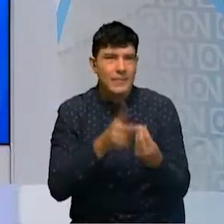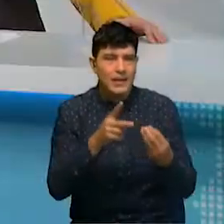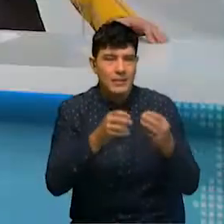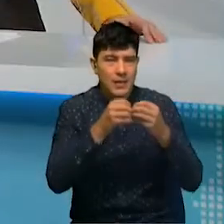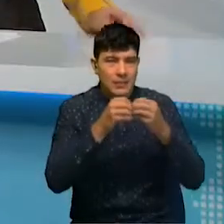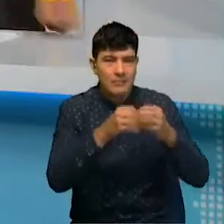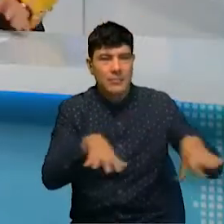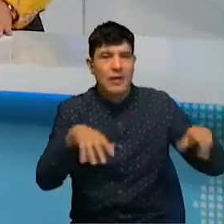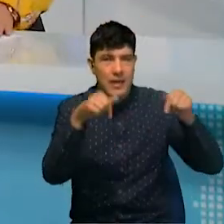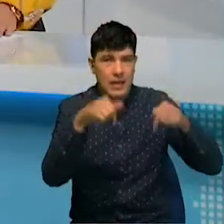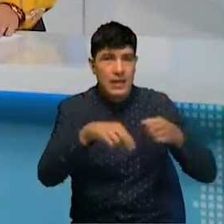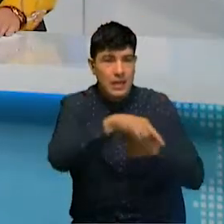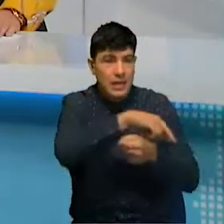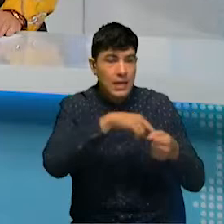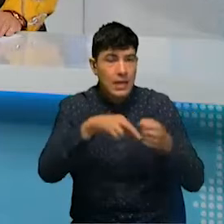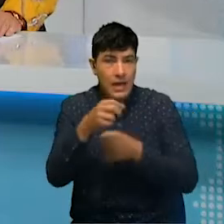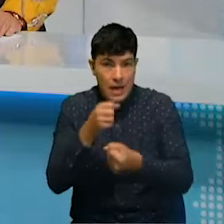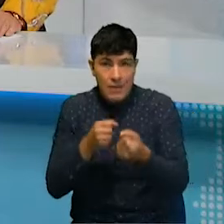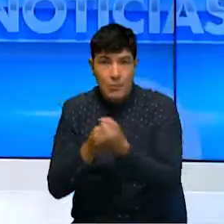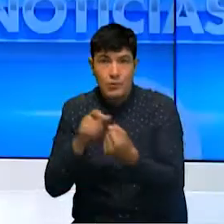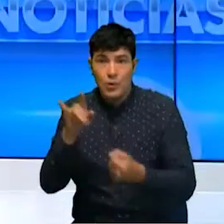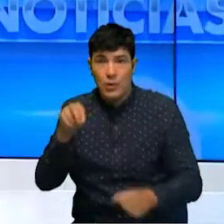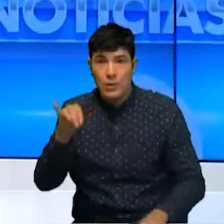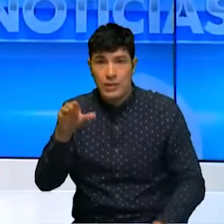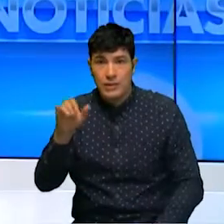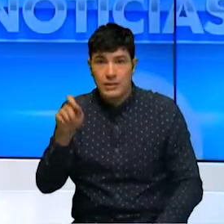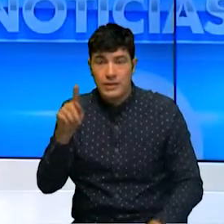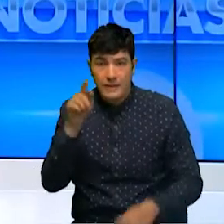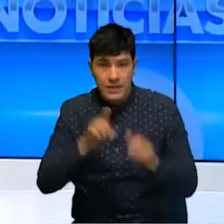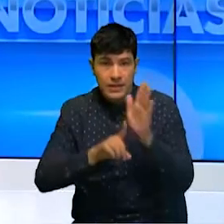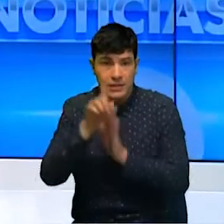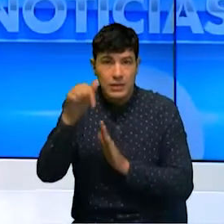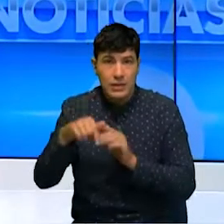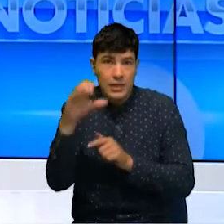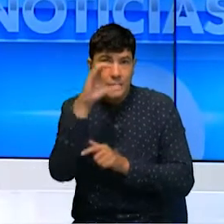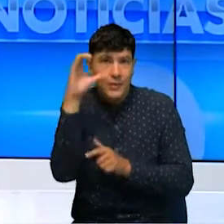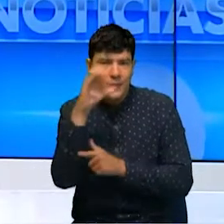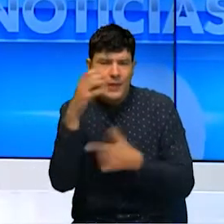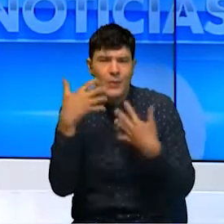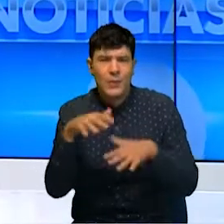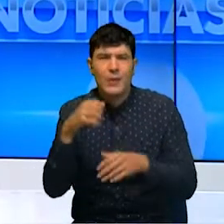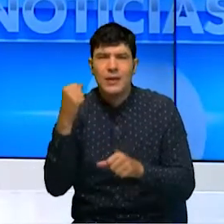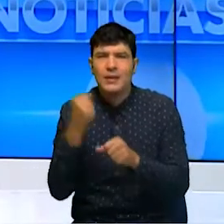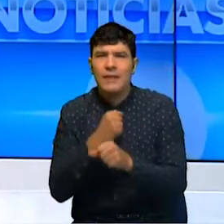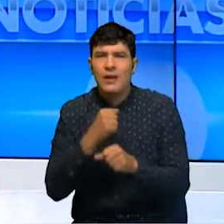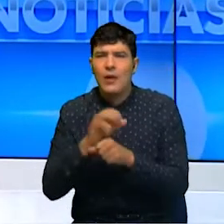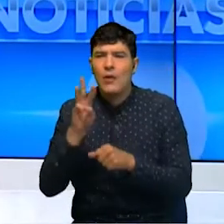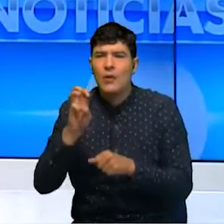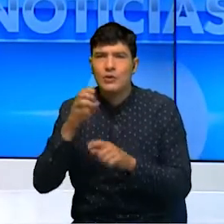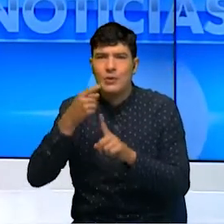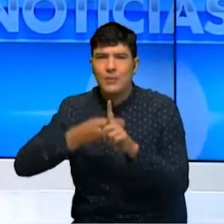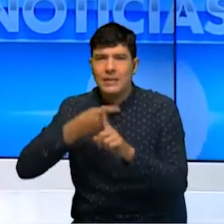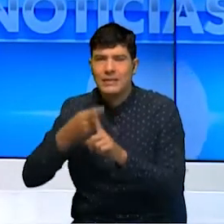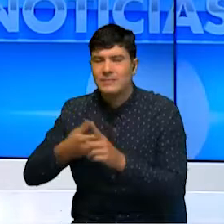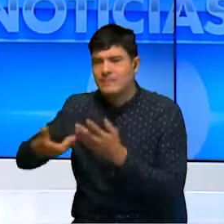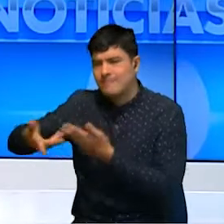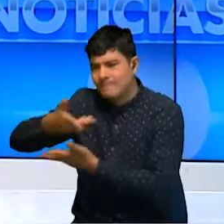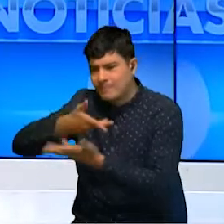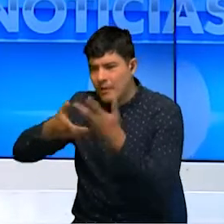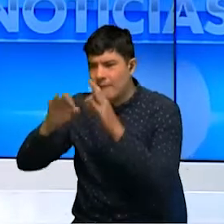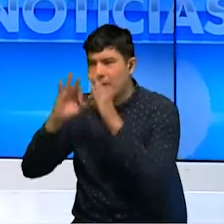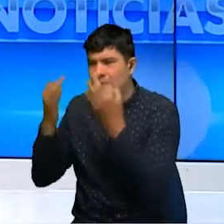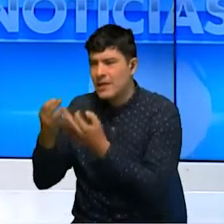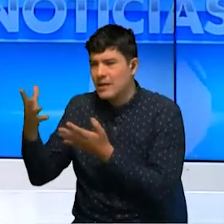región. Pues con el apoyo de Naciones Unidas para el Desarrollo en Colombia, se trabajó durante 8 meses con las familias de las víctimas a fin